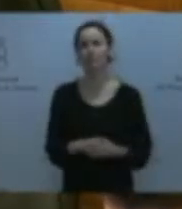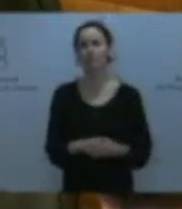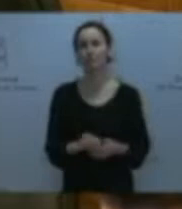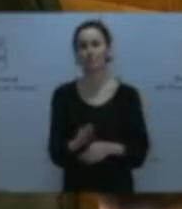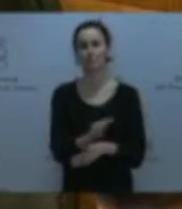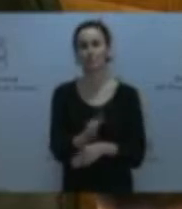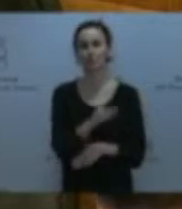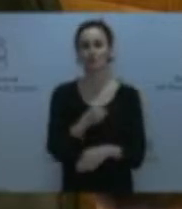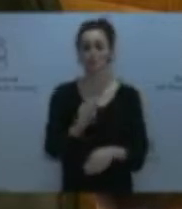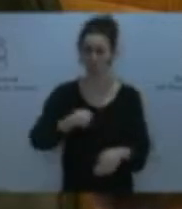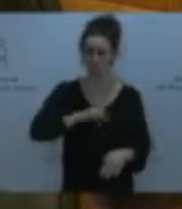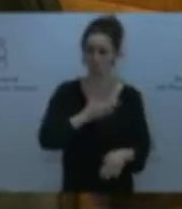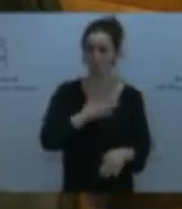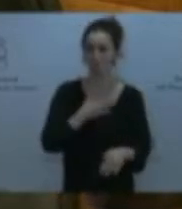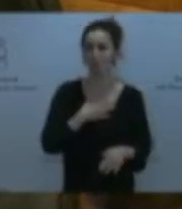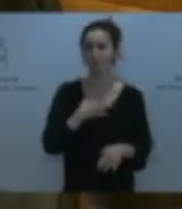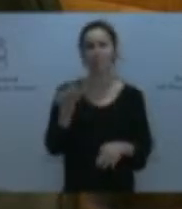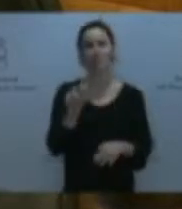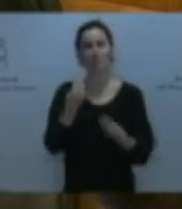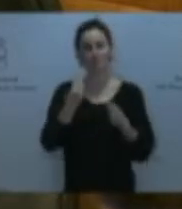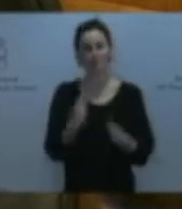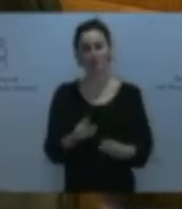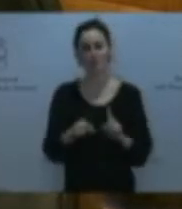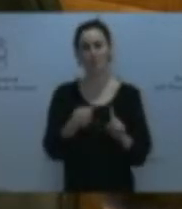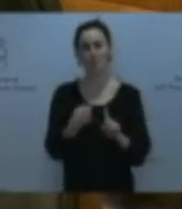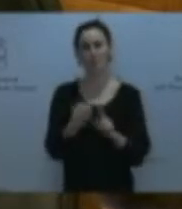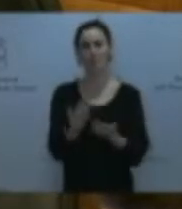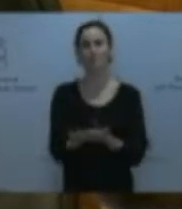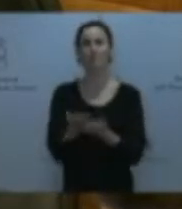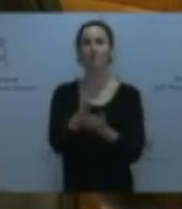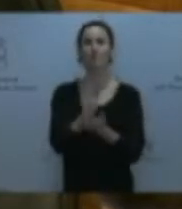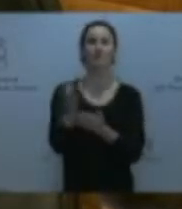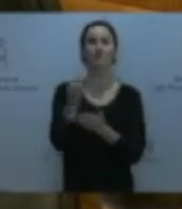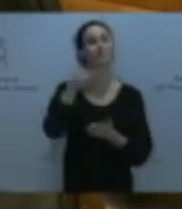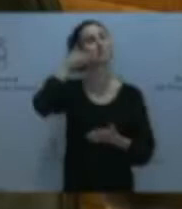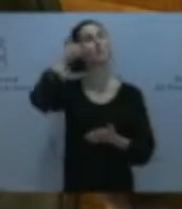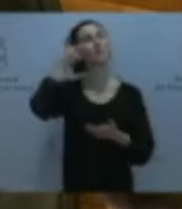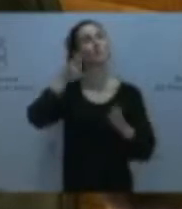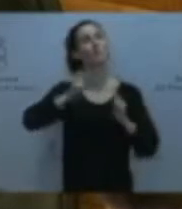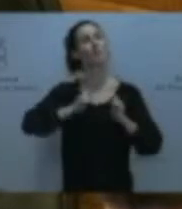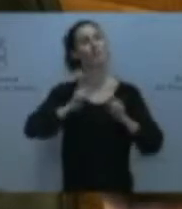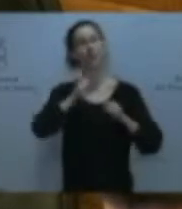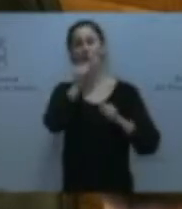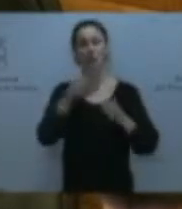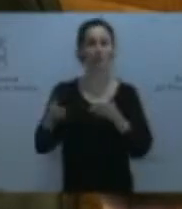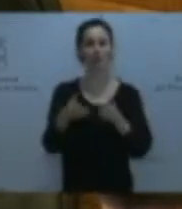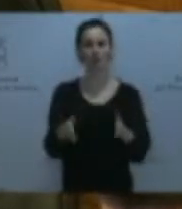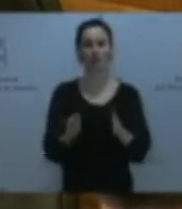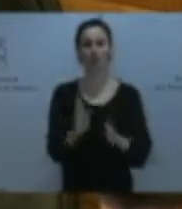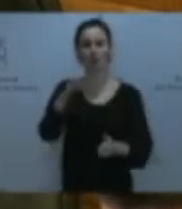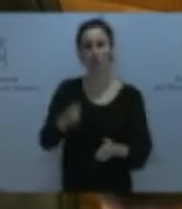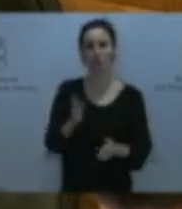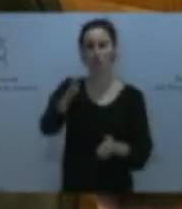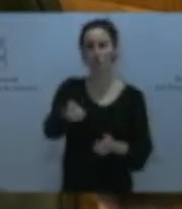nuestro no solo hay que ser buenos, sino también hay que parecerlo y demostrarlo. Podemos sentirnos orgullosos de nuestros ríos, de nuestros salmones, de